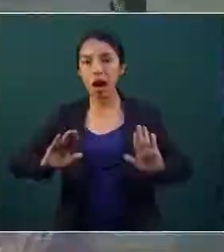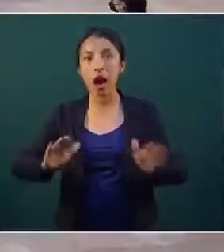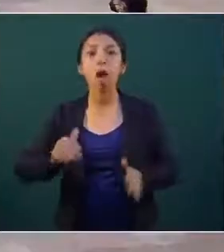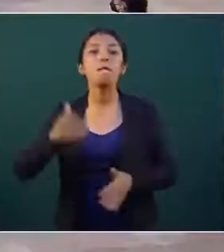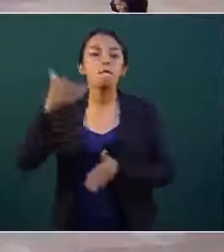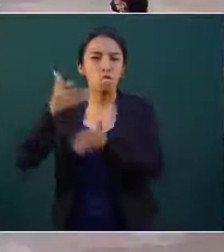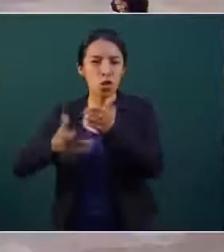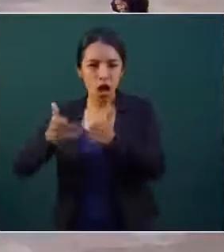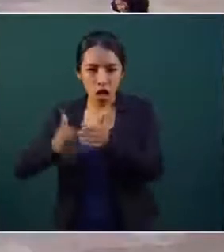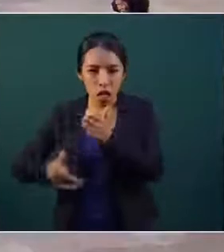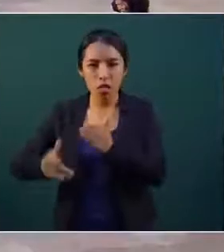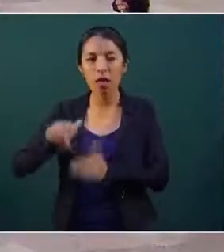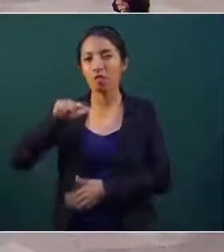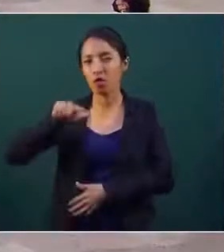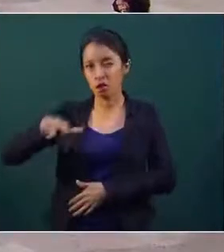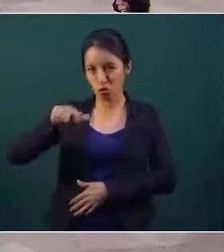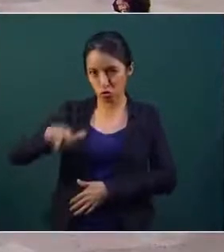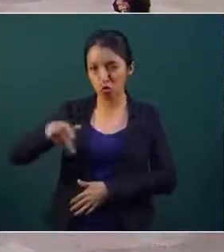18.